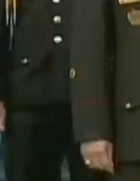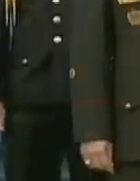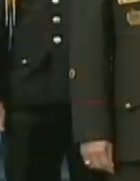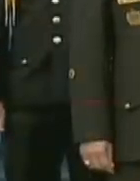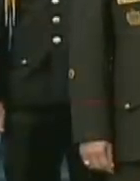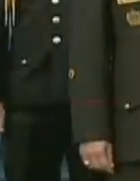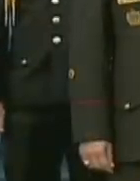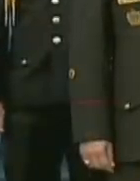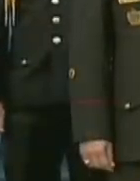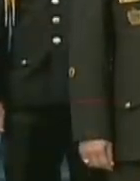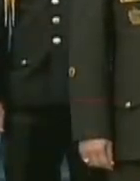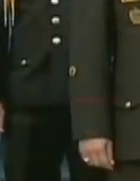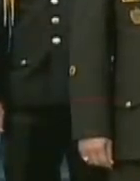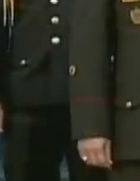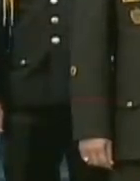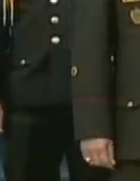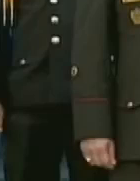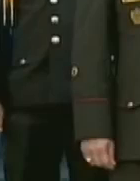Deben saber todos